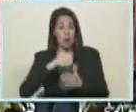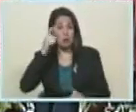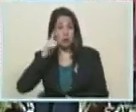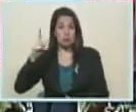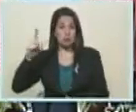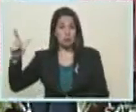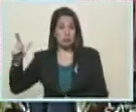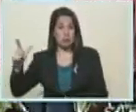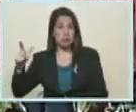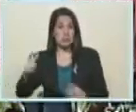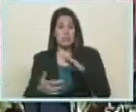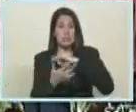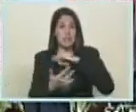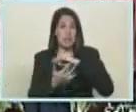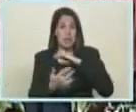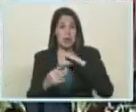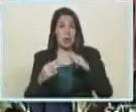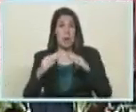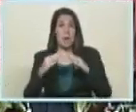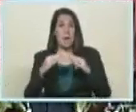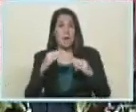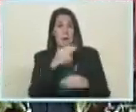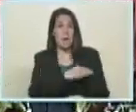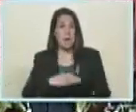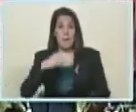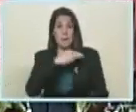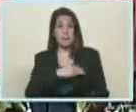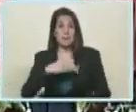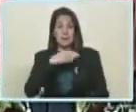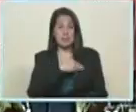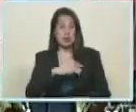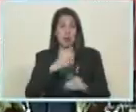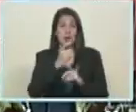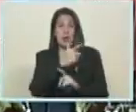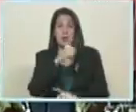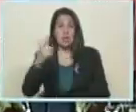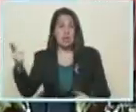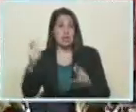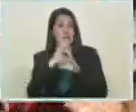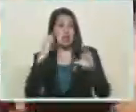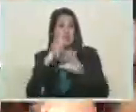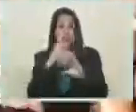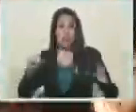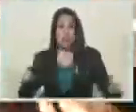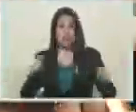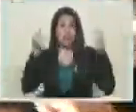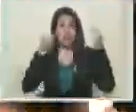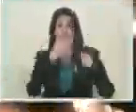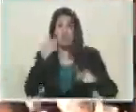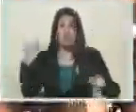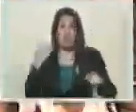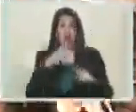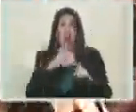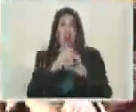y técnico de la misión transporte al gobernador Lacaba para levantar todas las